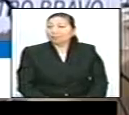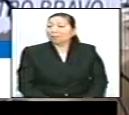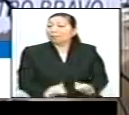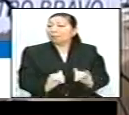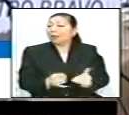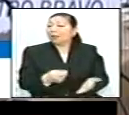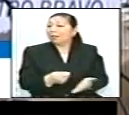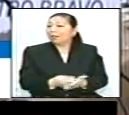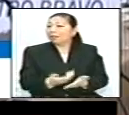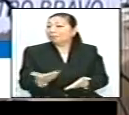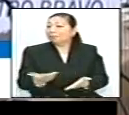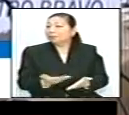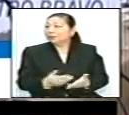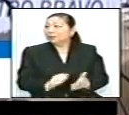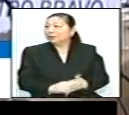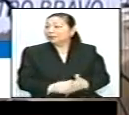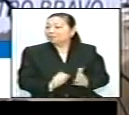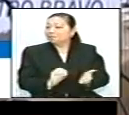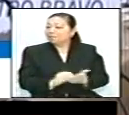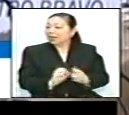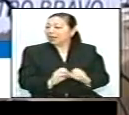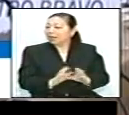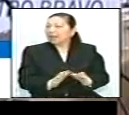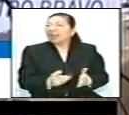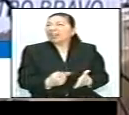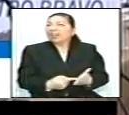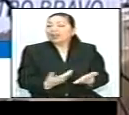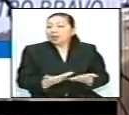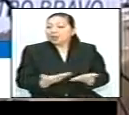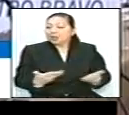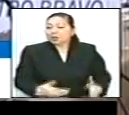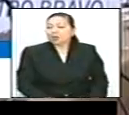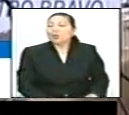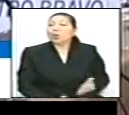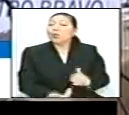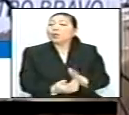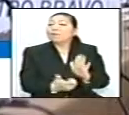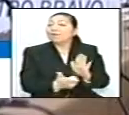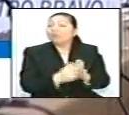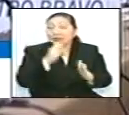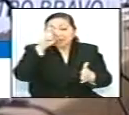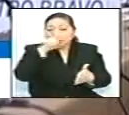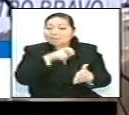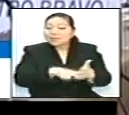sus decisiones hasta que se aclare en qué consiste la nueva ley general de minería.